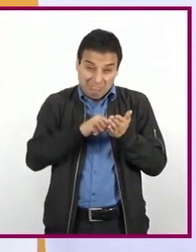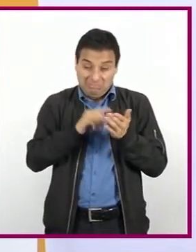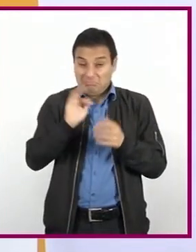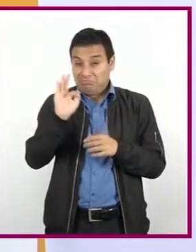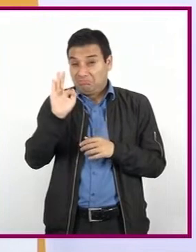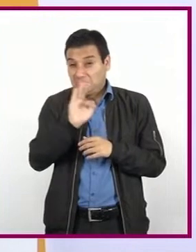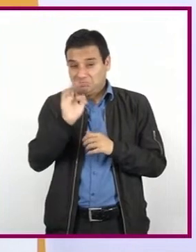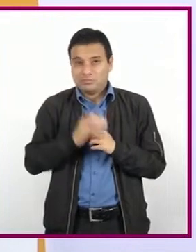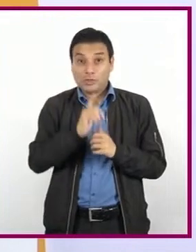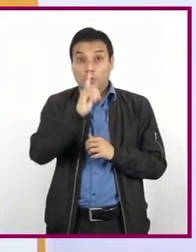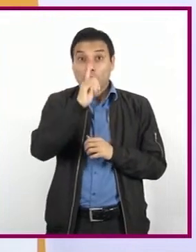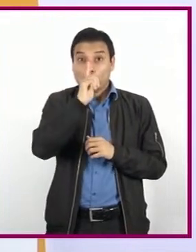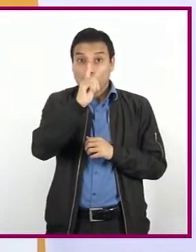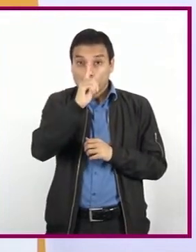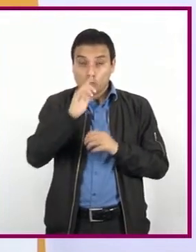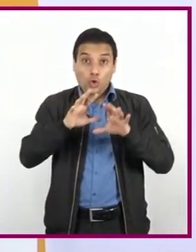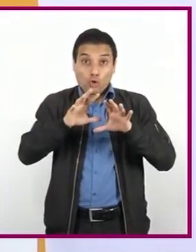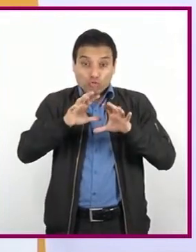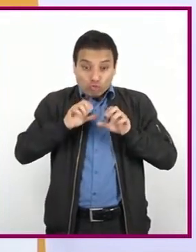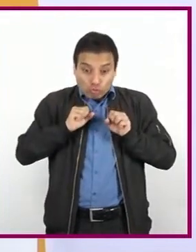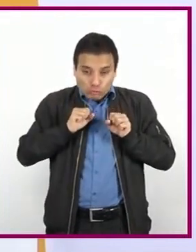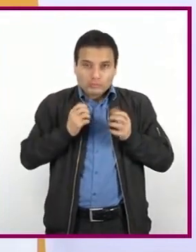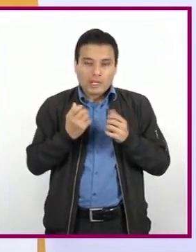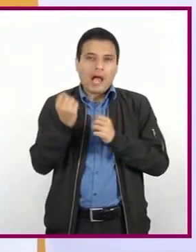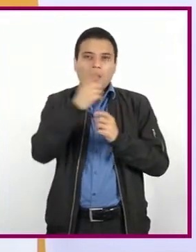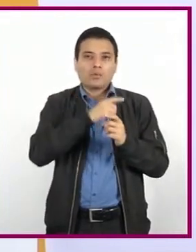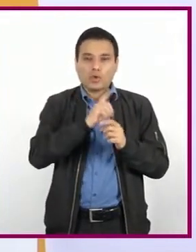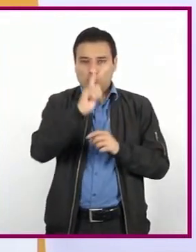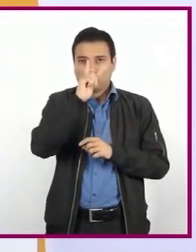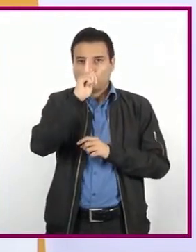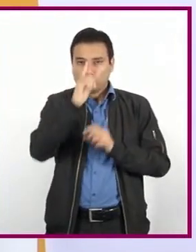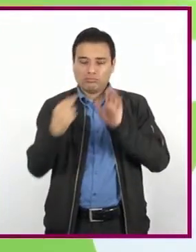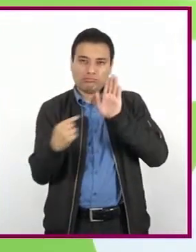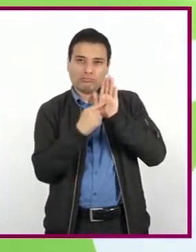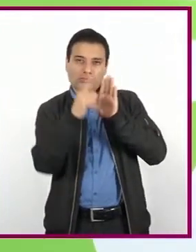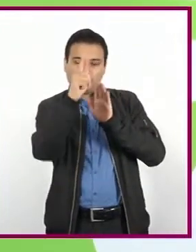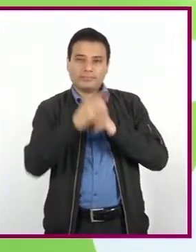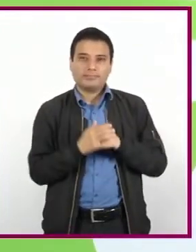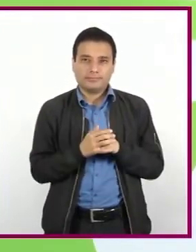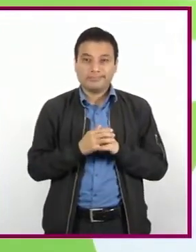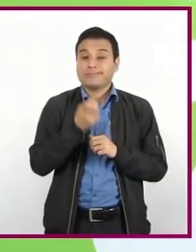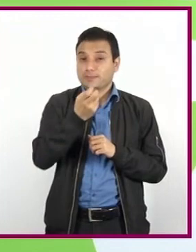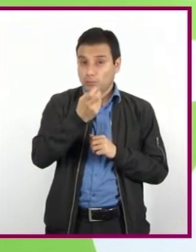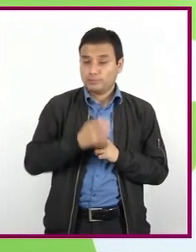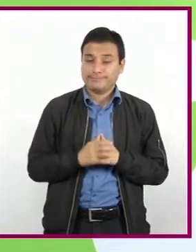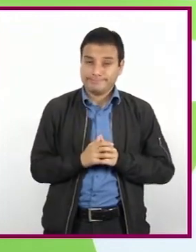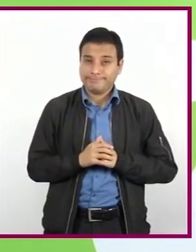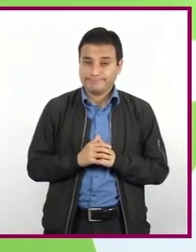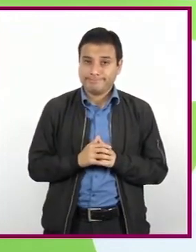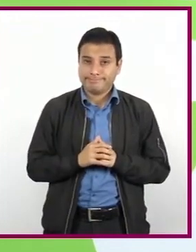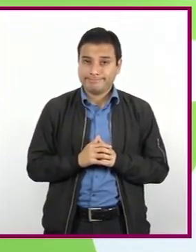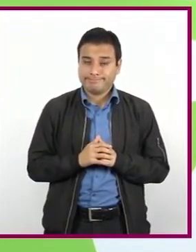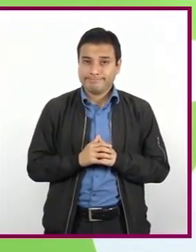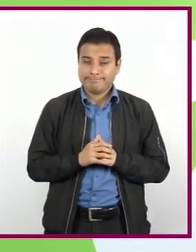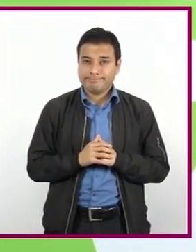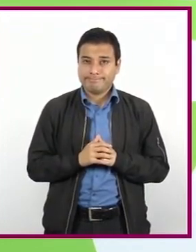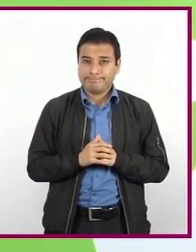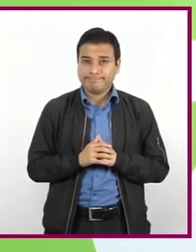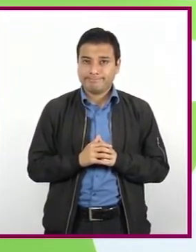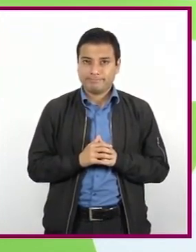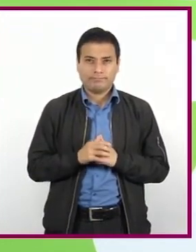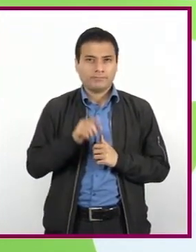tanto se absorbe los rayos X por las sustancias dentro de los frascos. Tienes razón, Leslie.